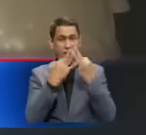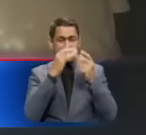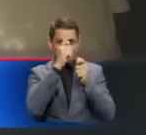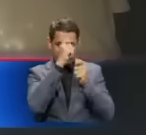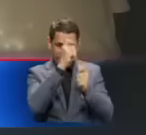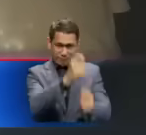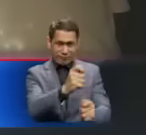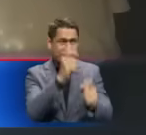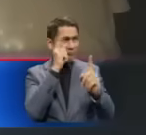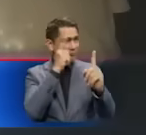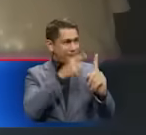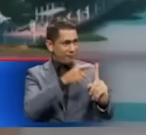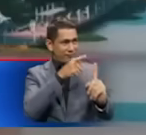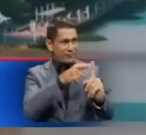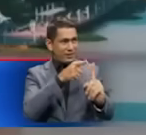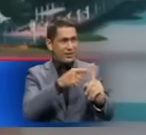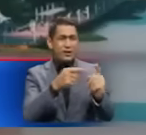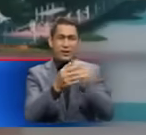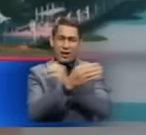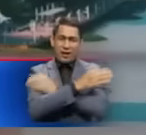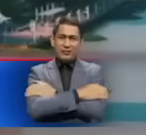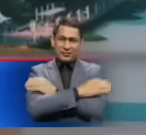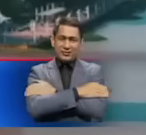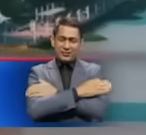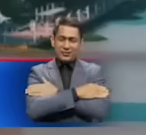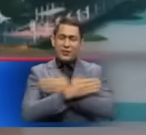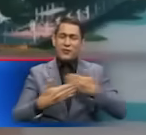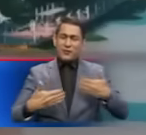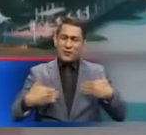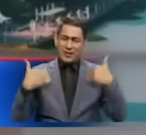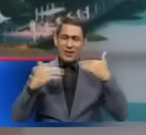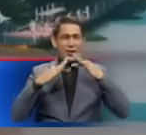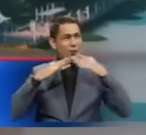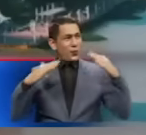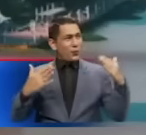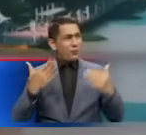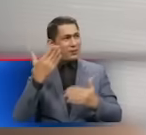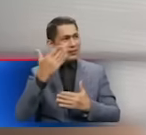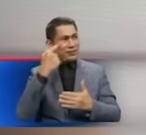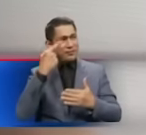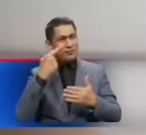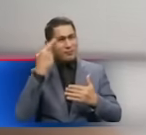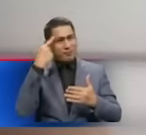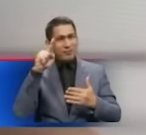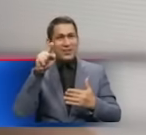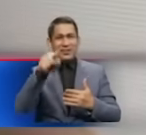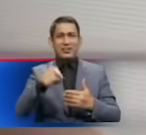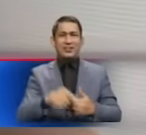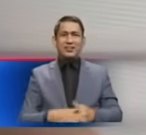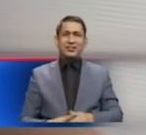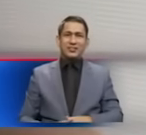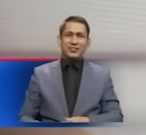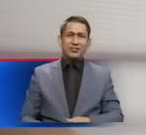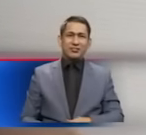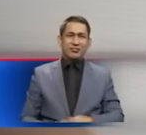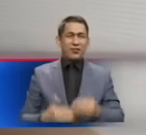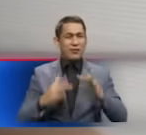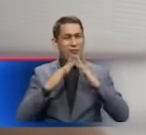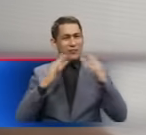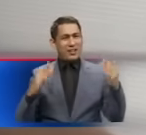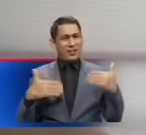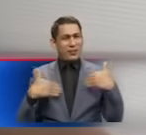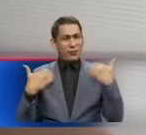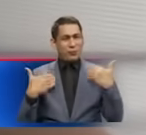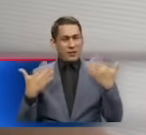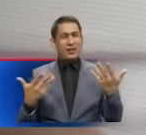te amamos muchísimo. Un abrazo y feliz cumpleaños para ti. Hola, pa, feliz cumpleaños, te deseo